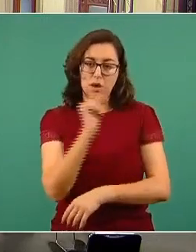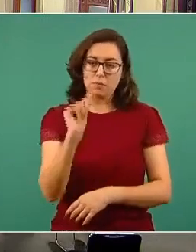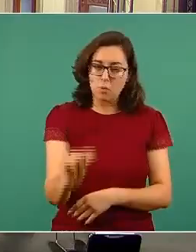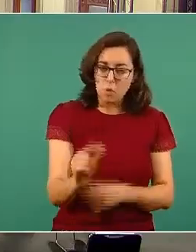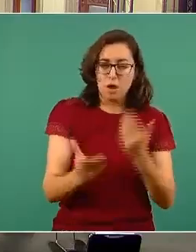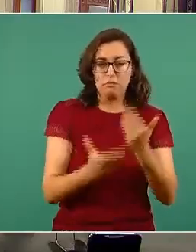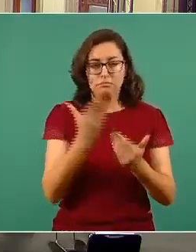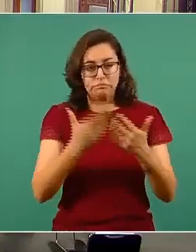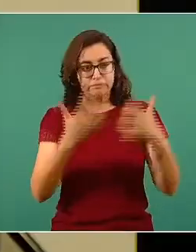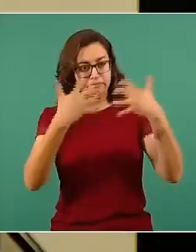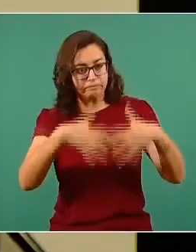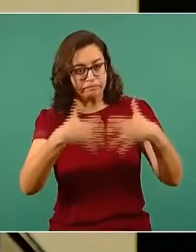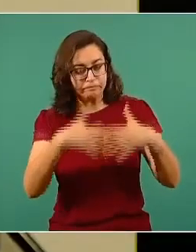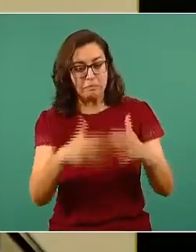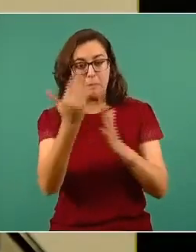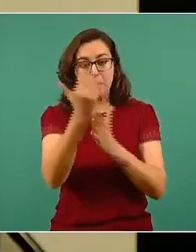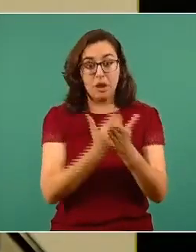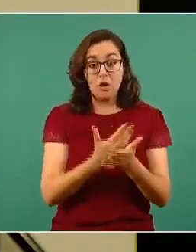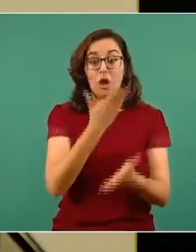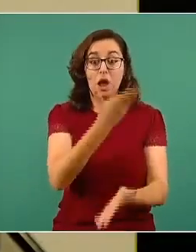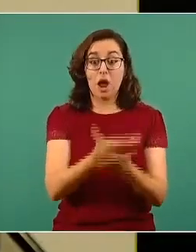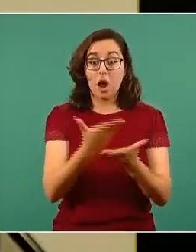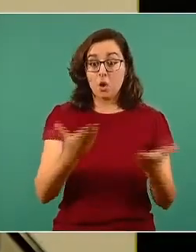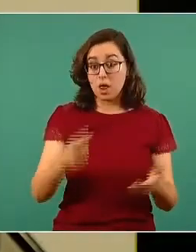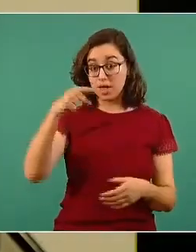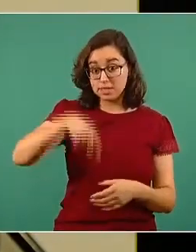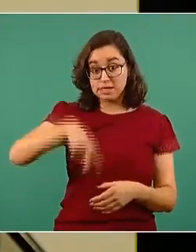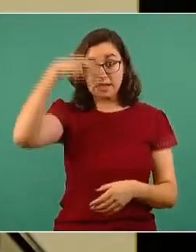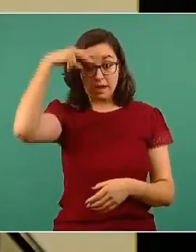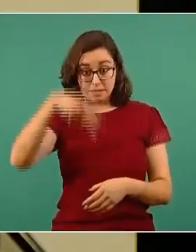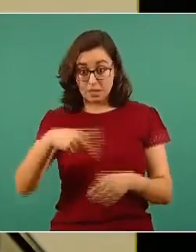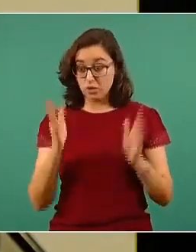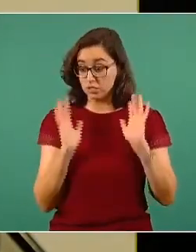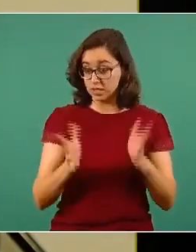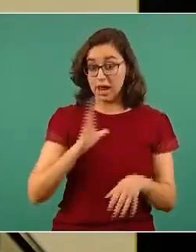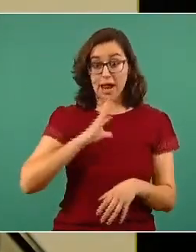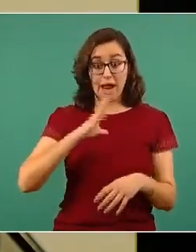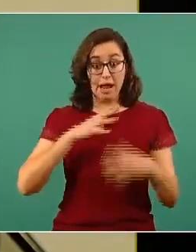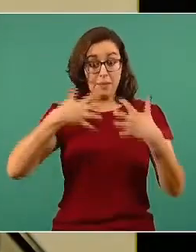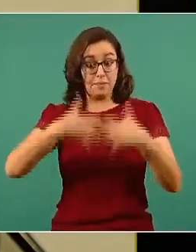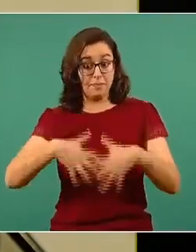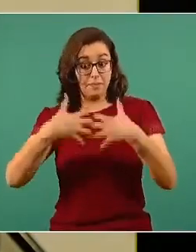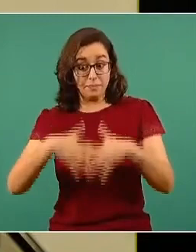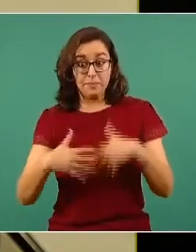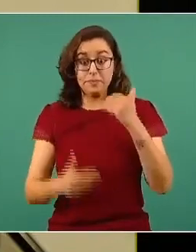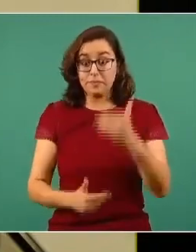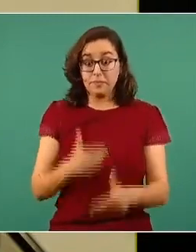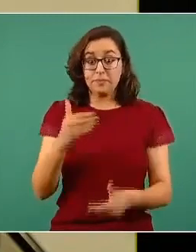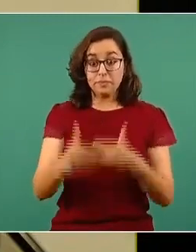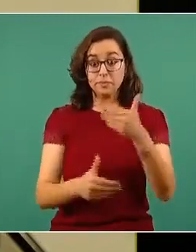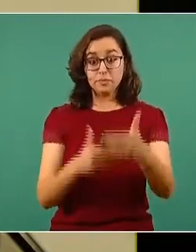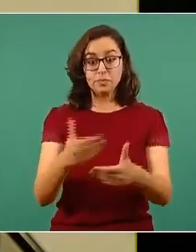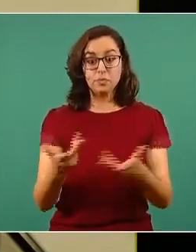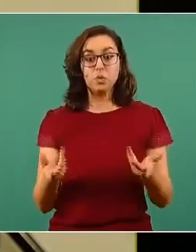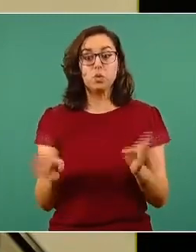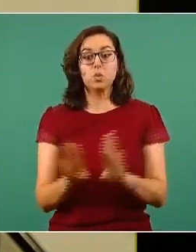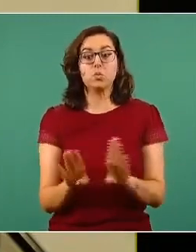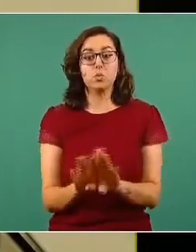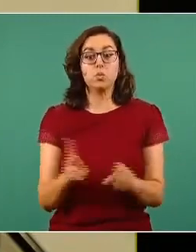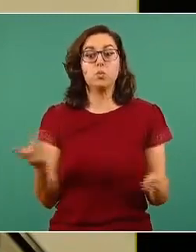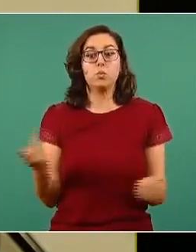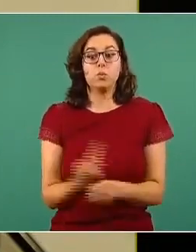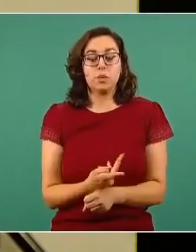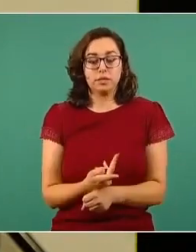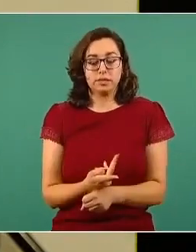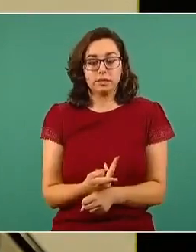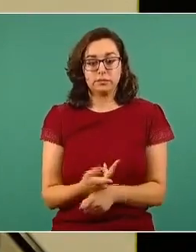necesaria. Ahora en México ya las cuestiones del envasado de varias vacunas va avanzando, entonces a ver si